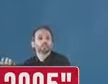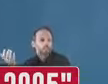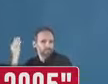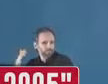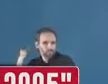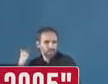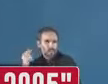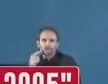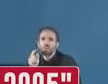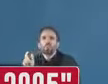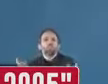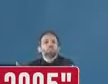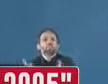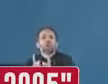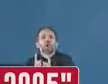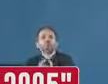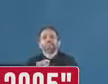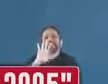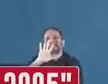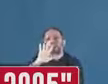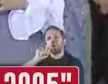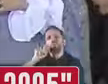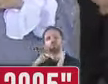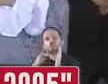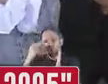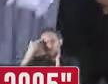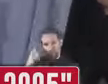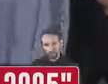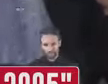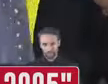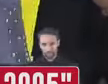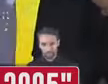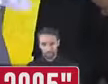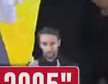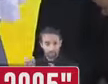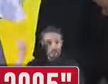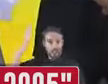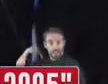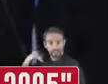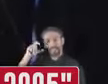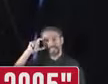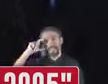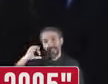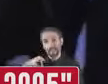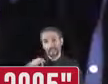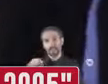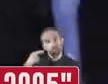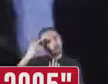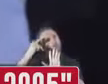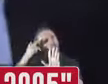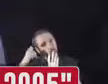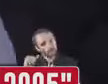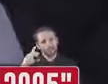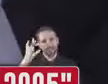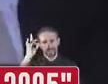y un dígito el 5.9 como entregamos el gobierno el 10 de diciembre el 9 perdón de